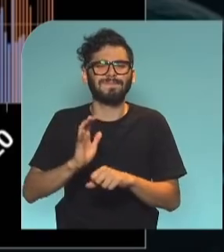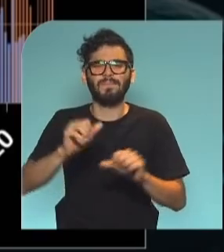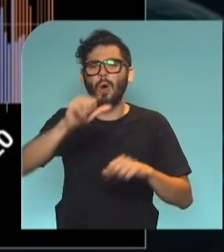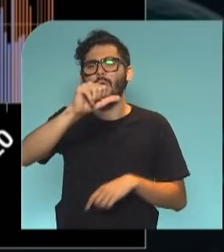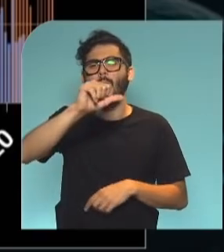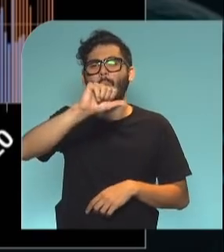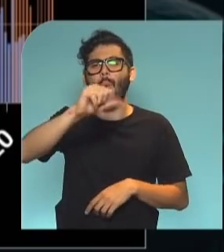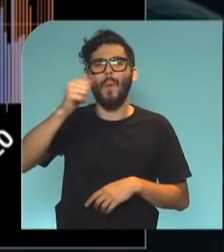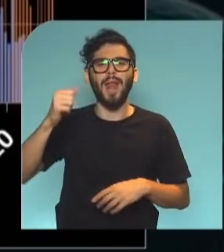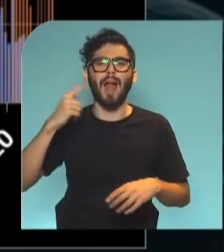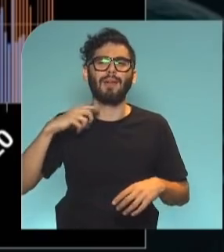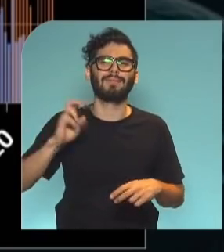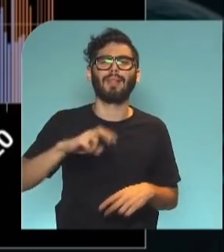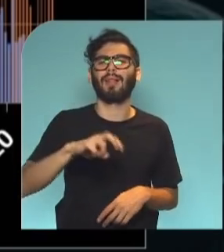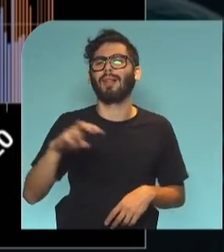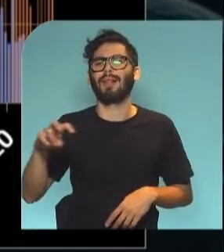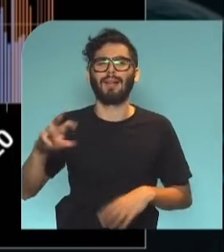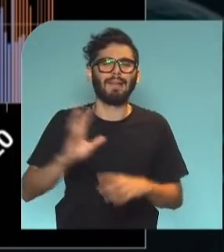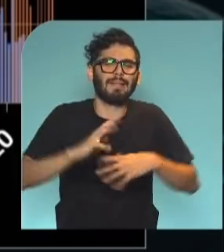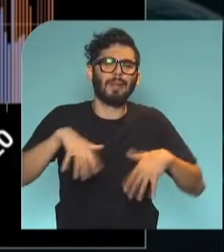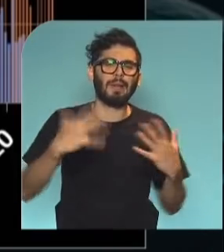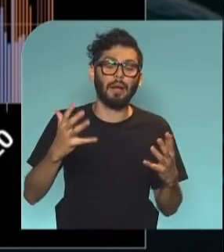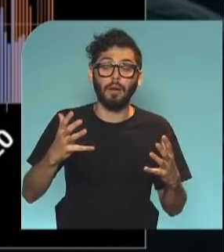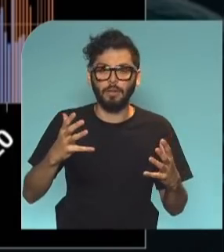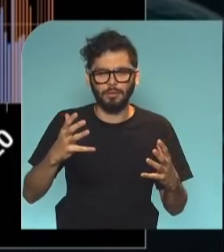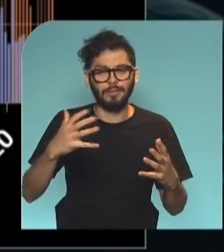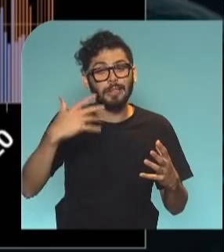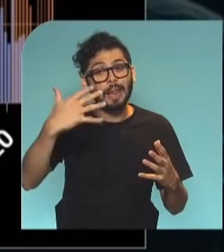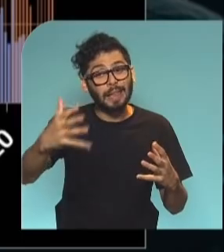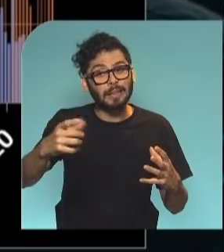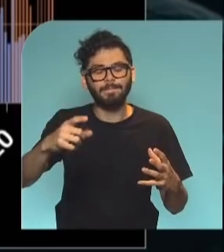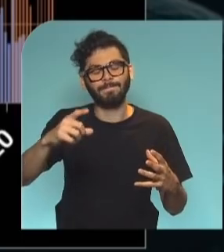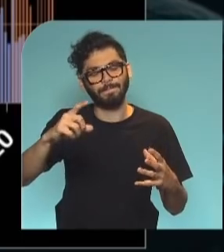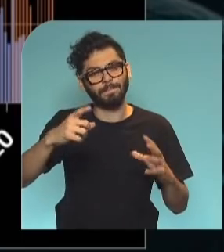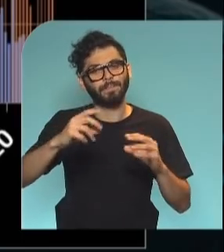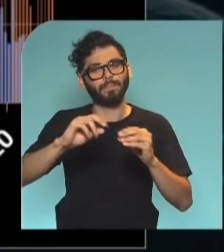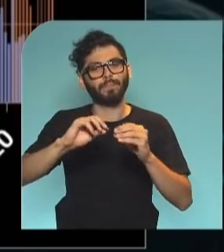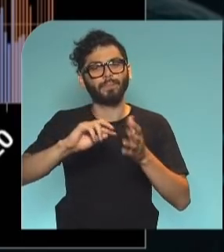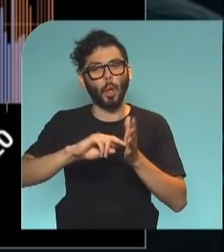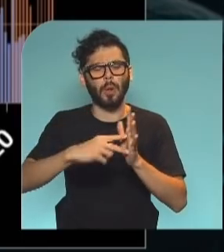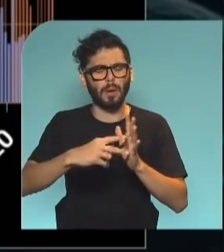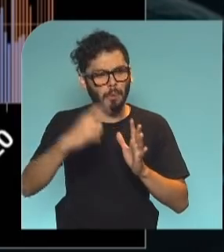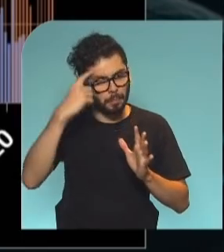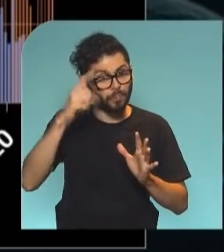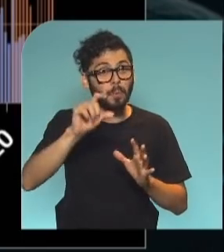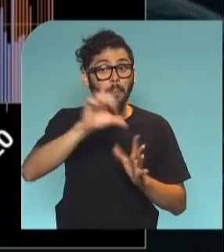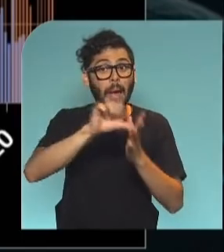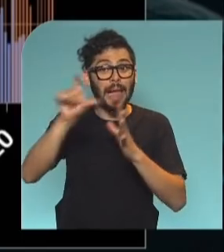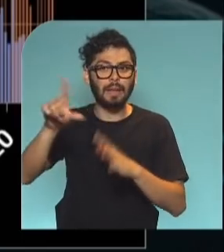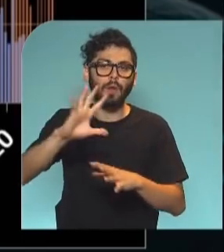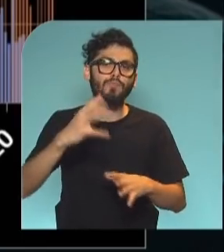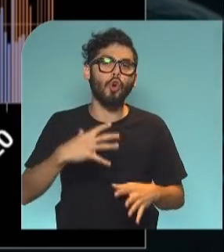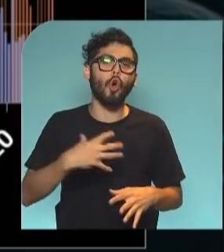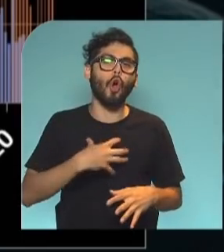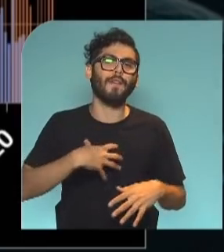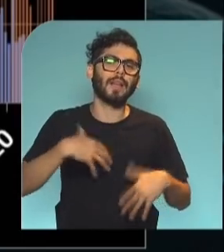por todos lados como si nada hubiera pasado, porque después se va a encontrar con un problema. ¿Fue un exceso de confianza, doctor, eso?